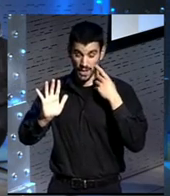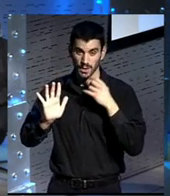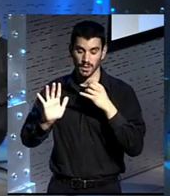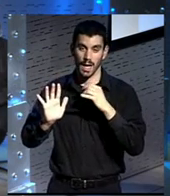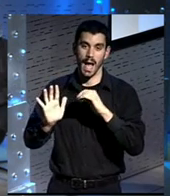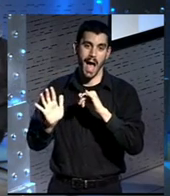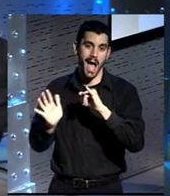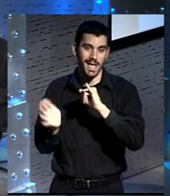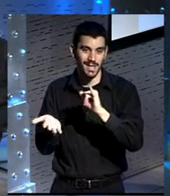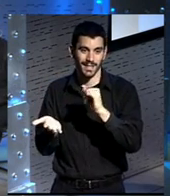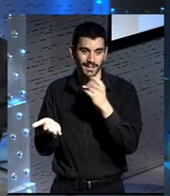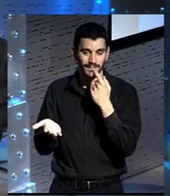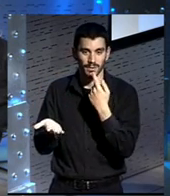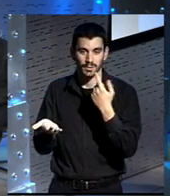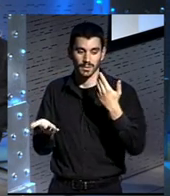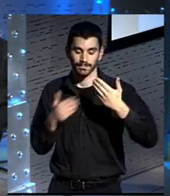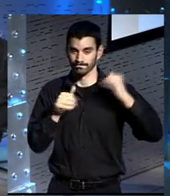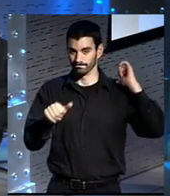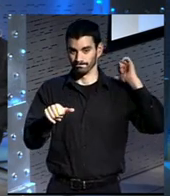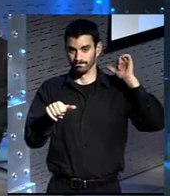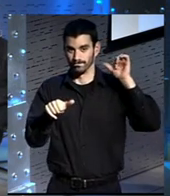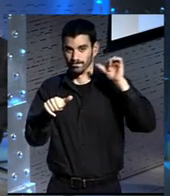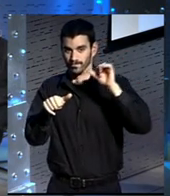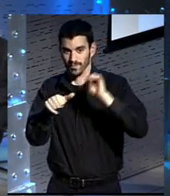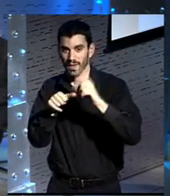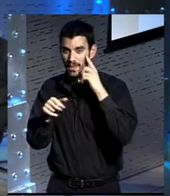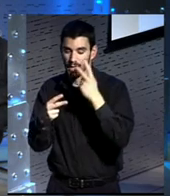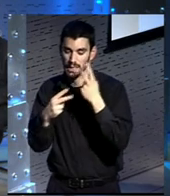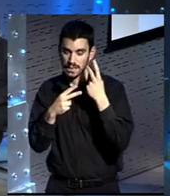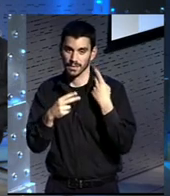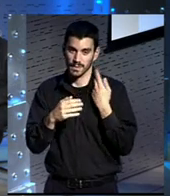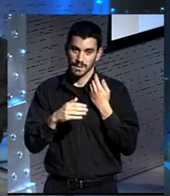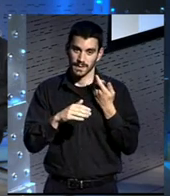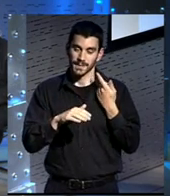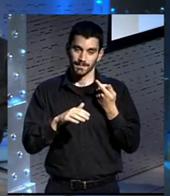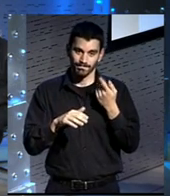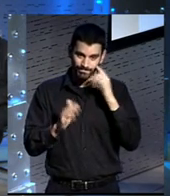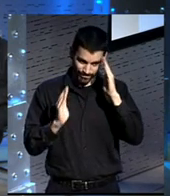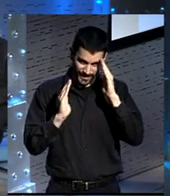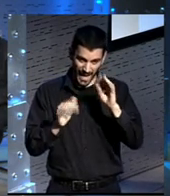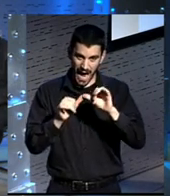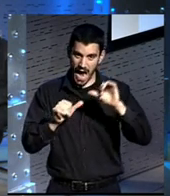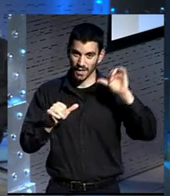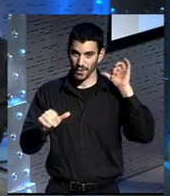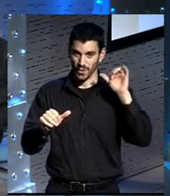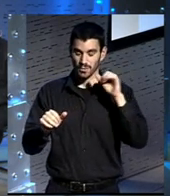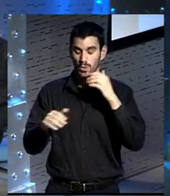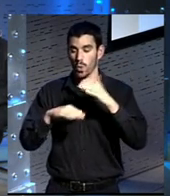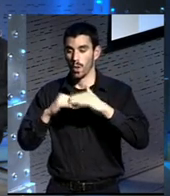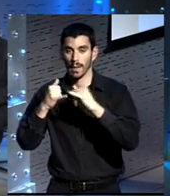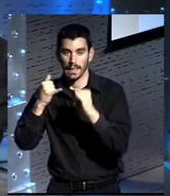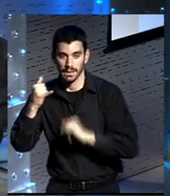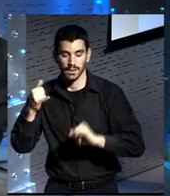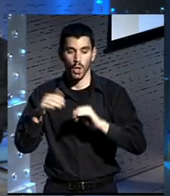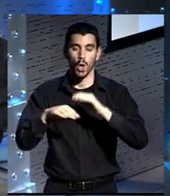consecuencias que atender, fruto de la propia crisis y de algunos componentes del sistema que efectivamente